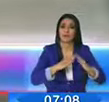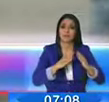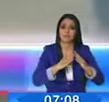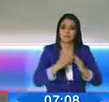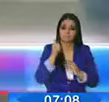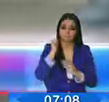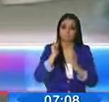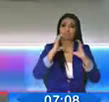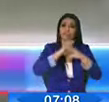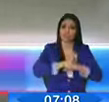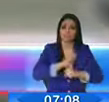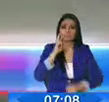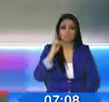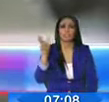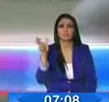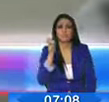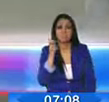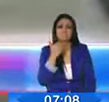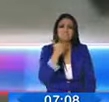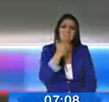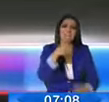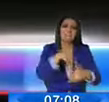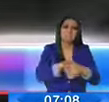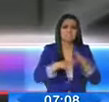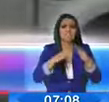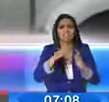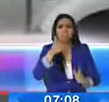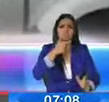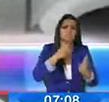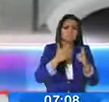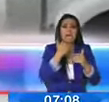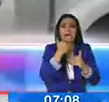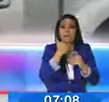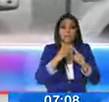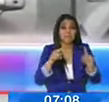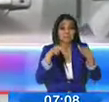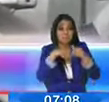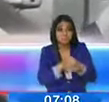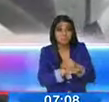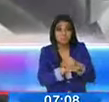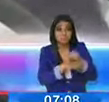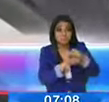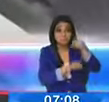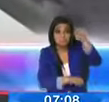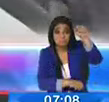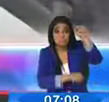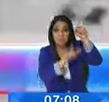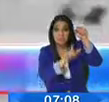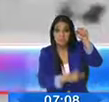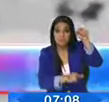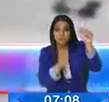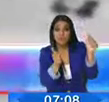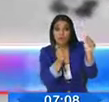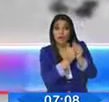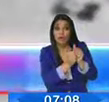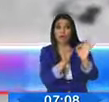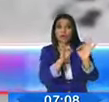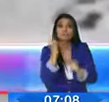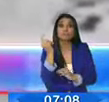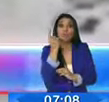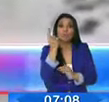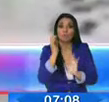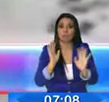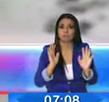anterior lo escucharon en plan de bohemia dentro de la vivienda pero nadie pudo precisar si era con el ahora occiso o si se trataba